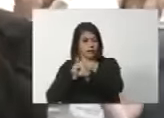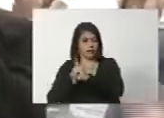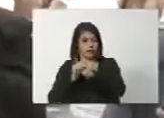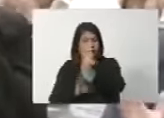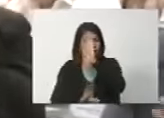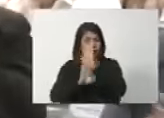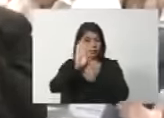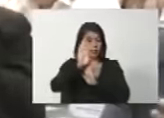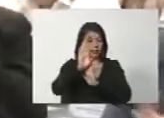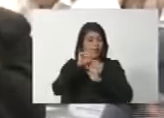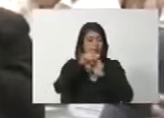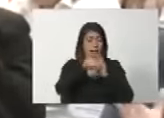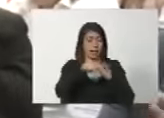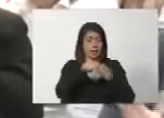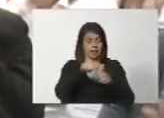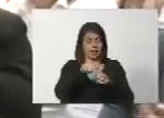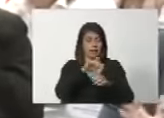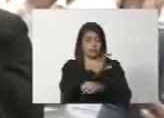el desarrollo de esa área.